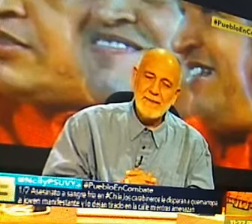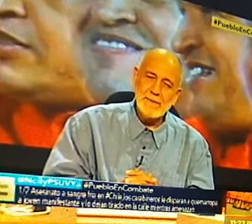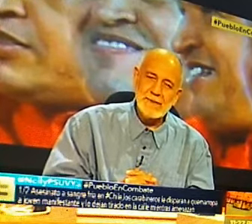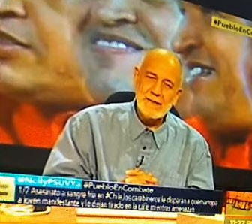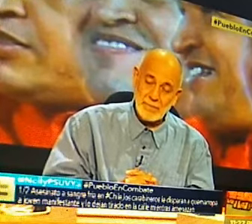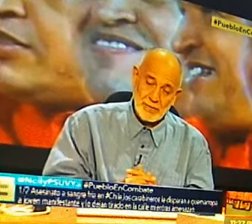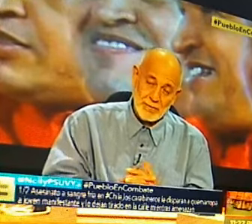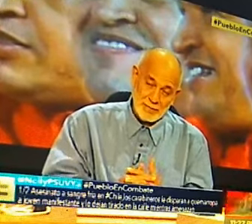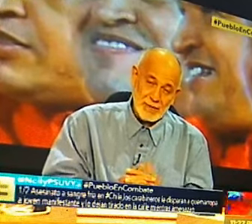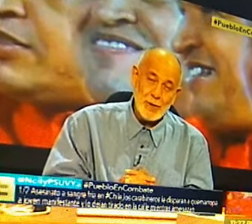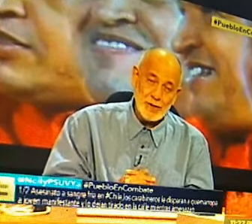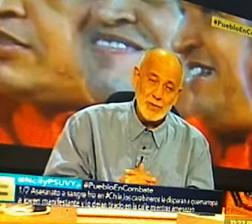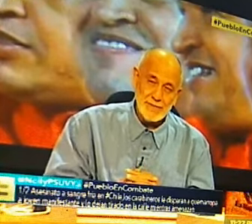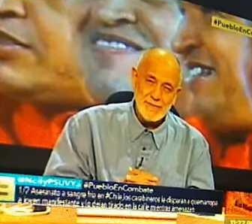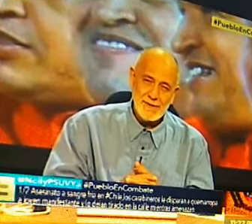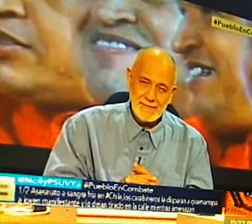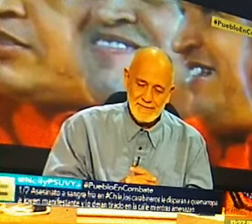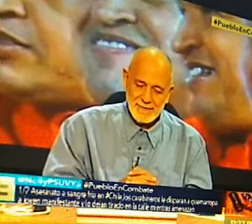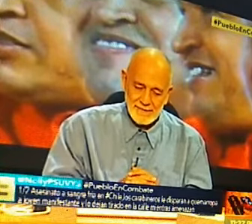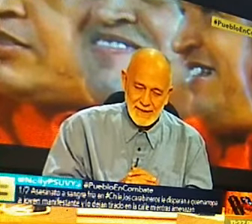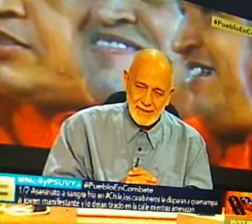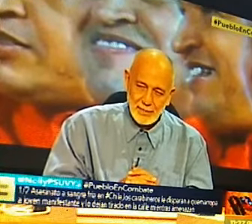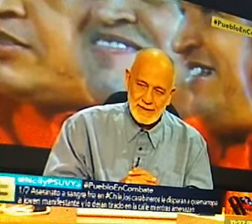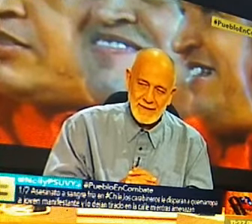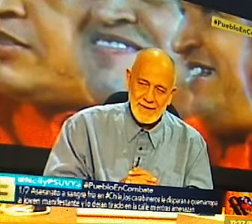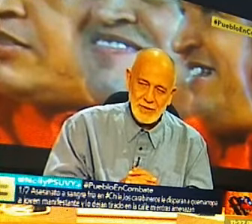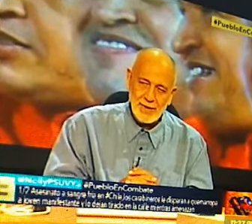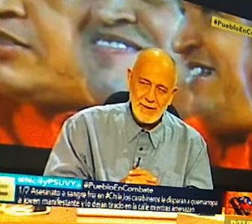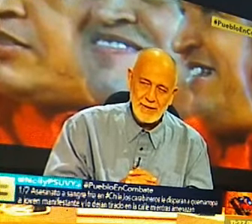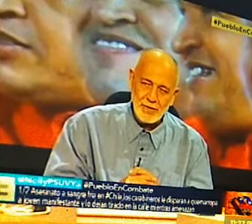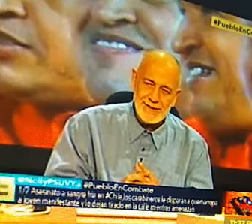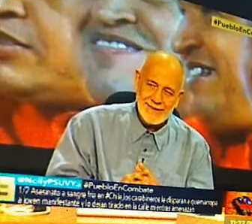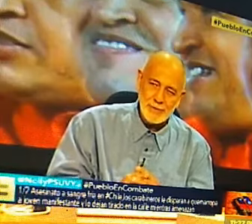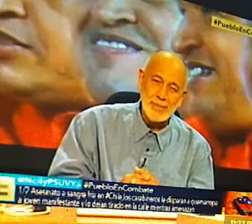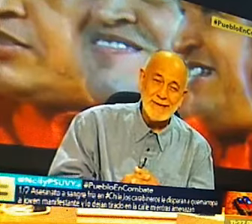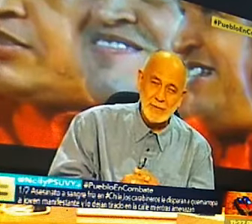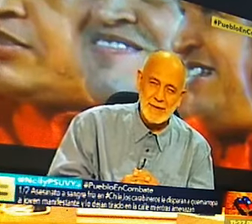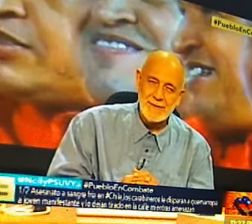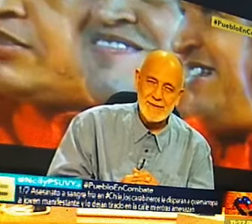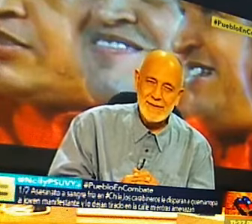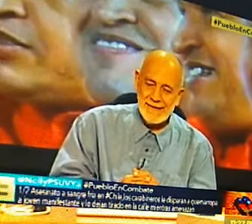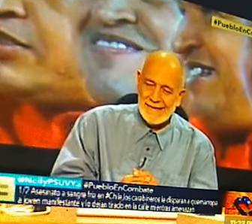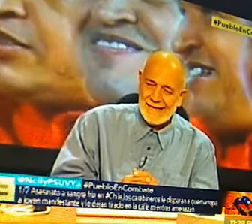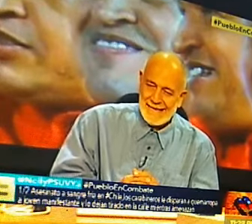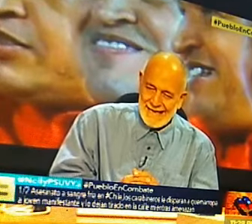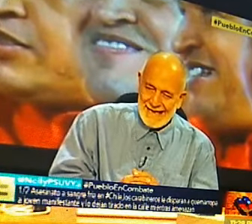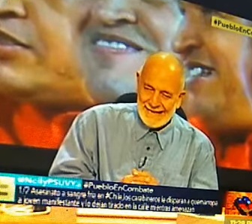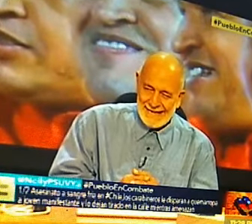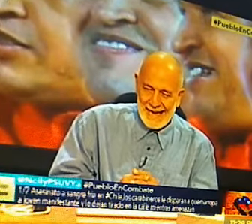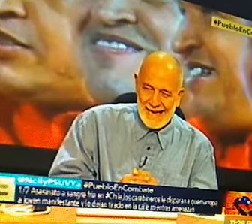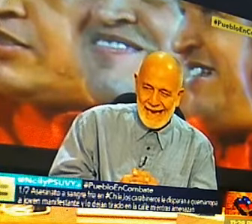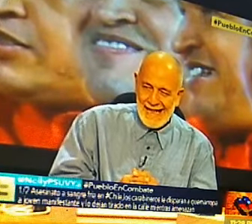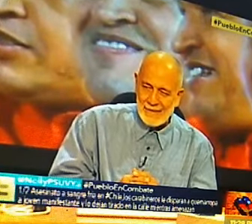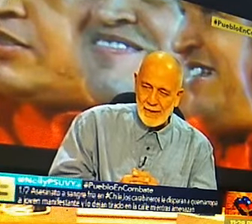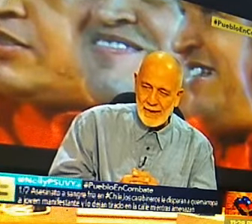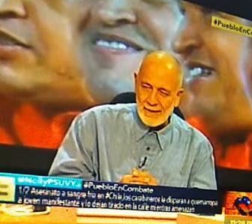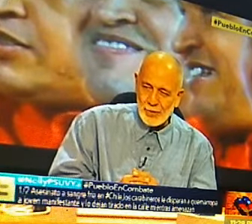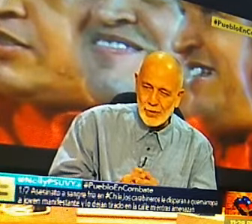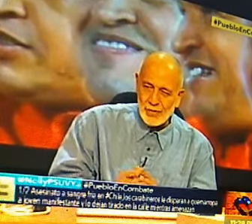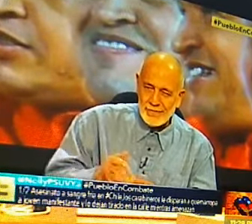precisamente por ser lo que somos. Y porque Chávez nos despertó ese subversivo, ¿sabes? Ese látigo